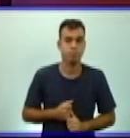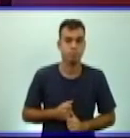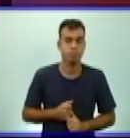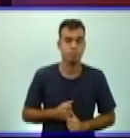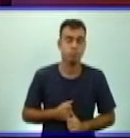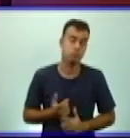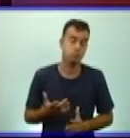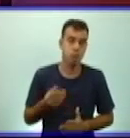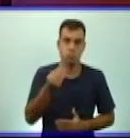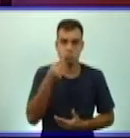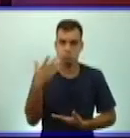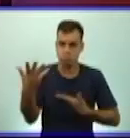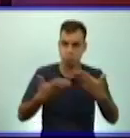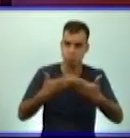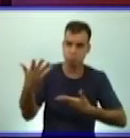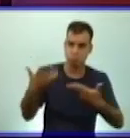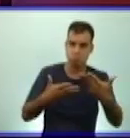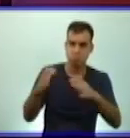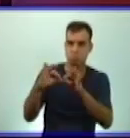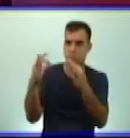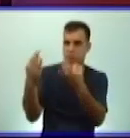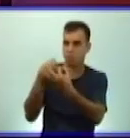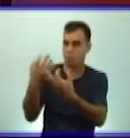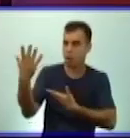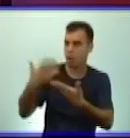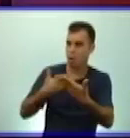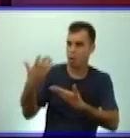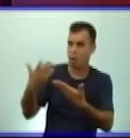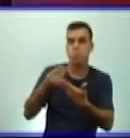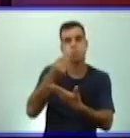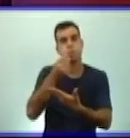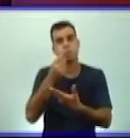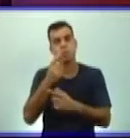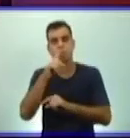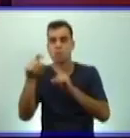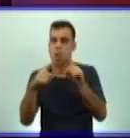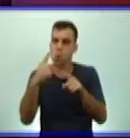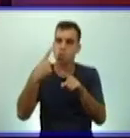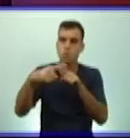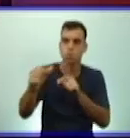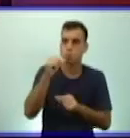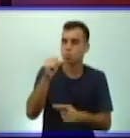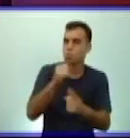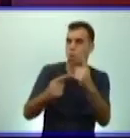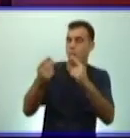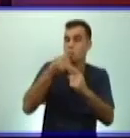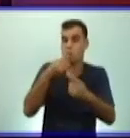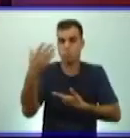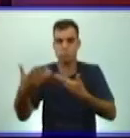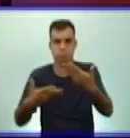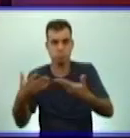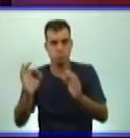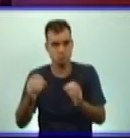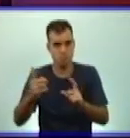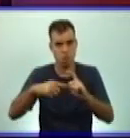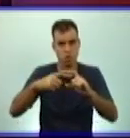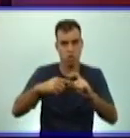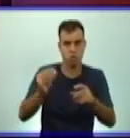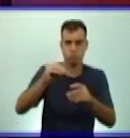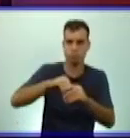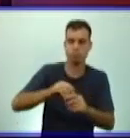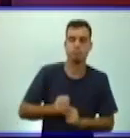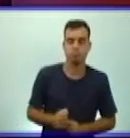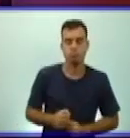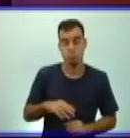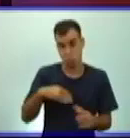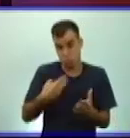conversando con nuestra familia puedan surgir incluso otras preguntas para el debate respecto a este contenido. Les propongo entonces